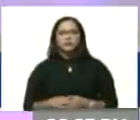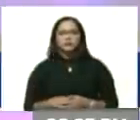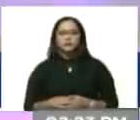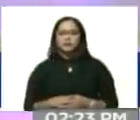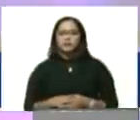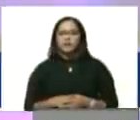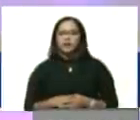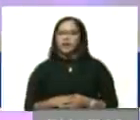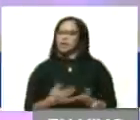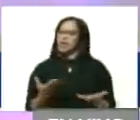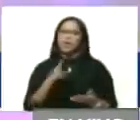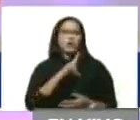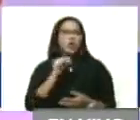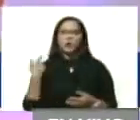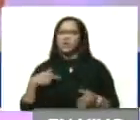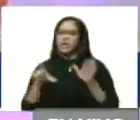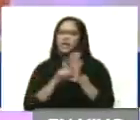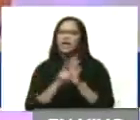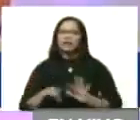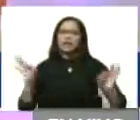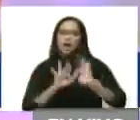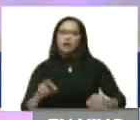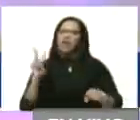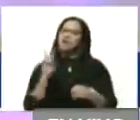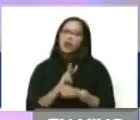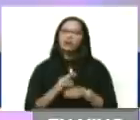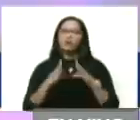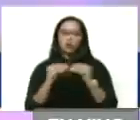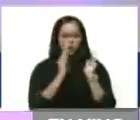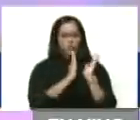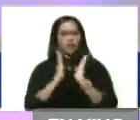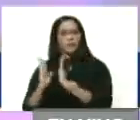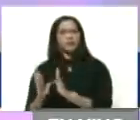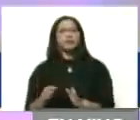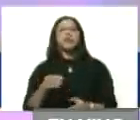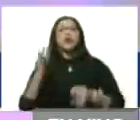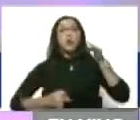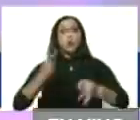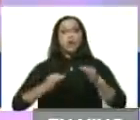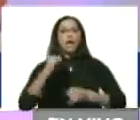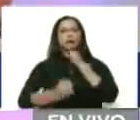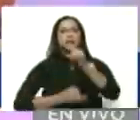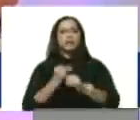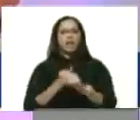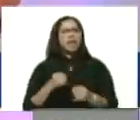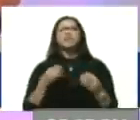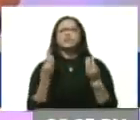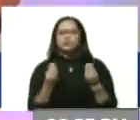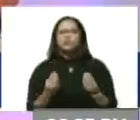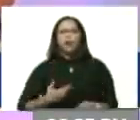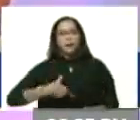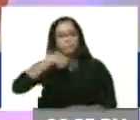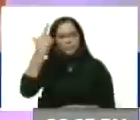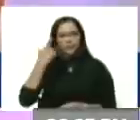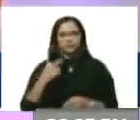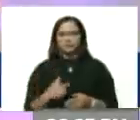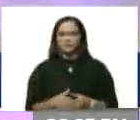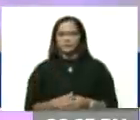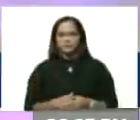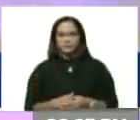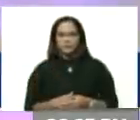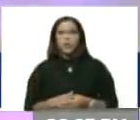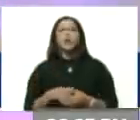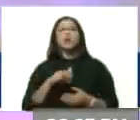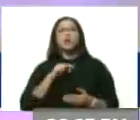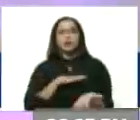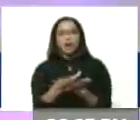ilícita, ilegal, que violenta todo el ordenamiento jurídico internacional. Es vergonzoso realmente lo que